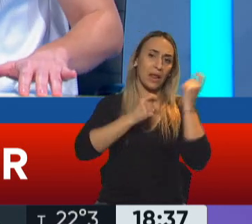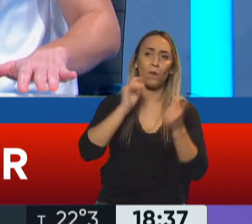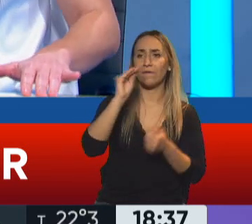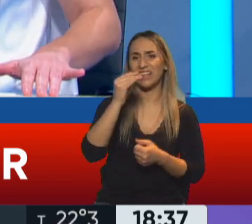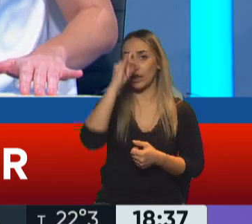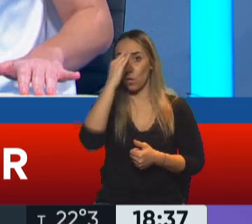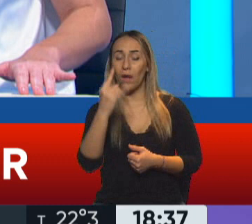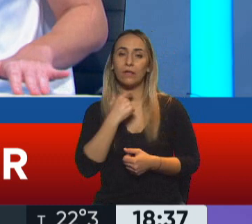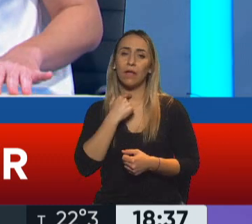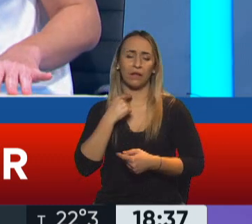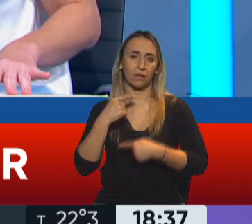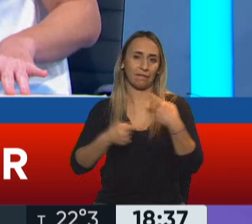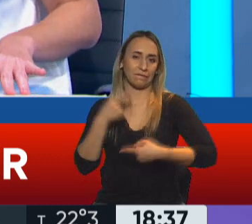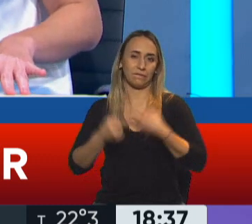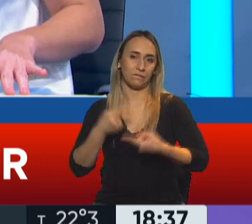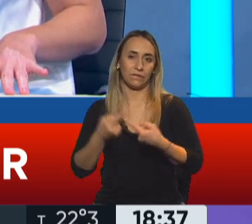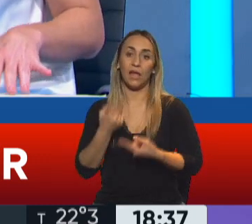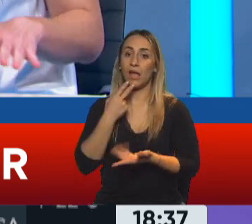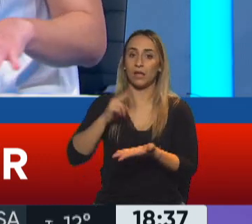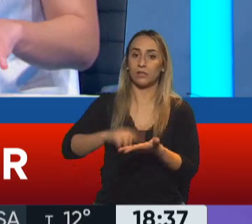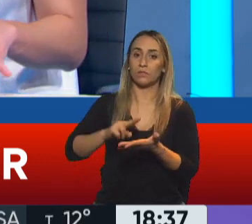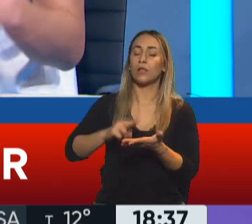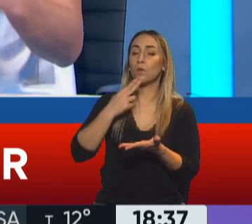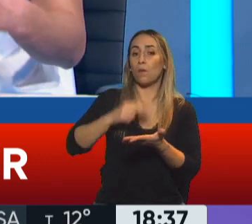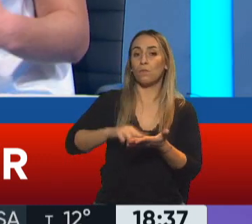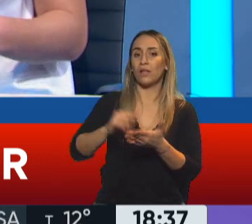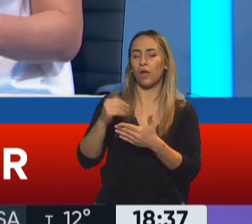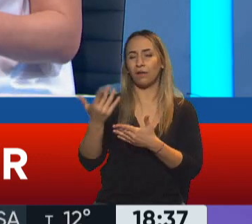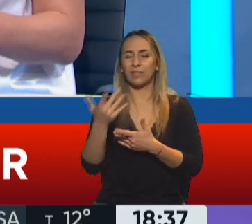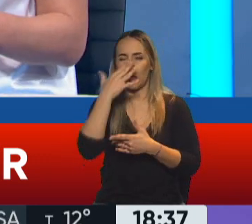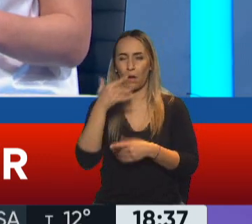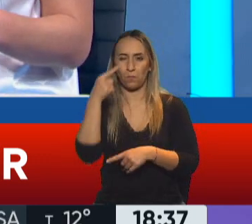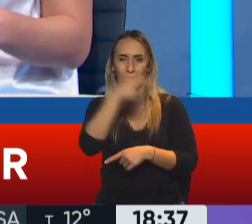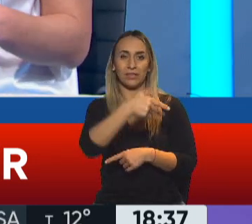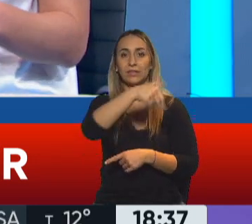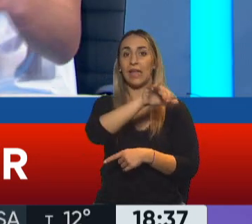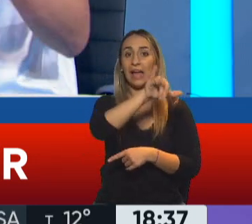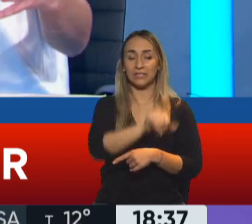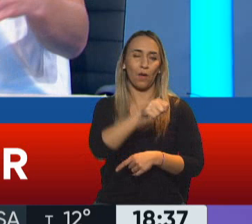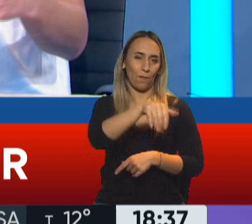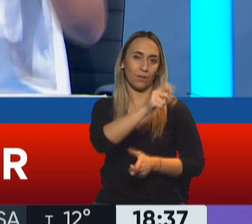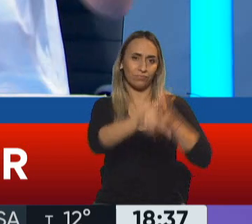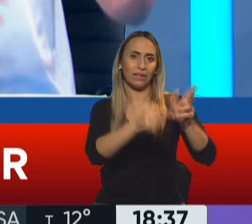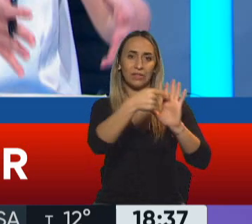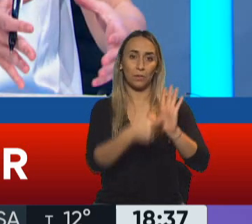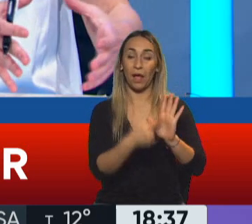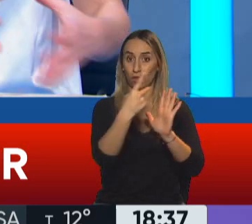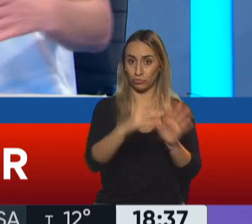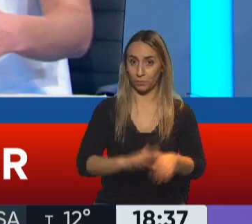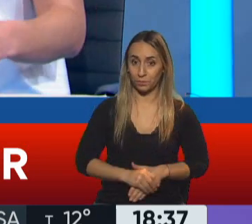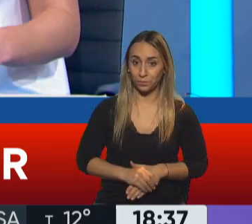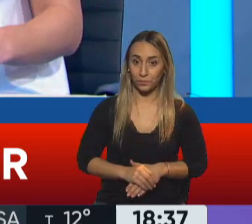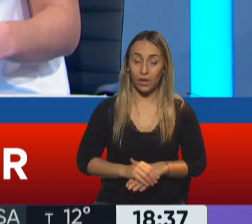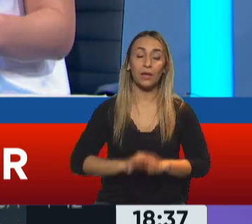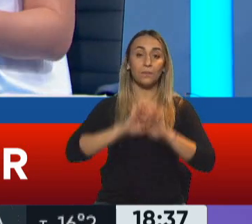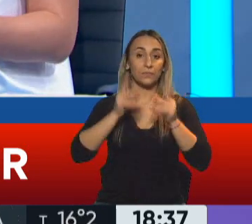tema de la reducción del arancel externo común. Ahora seguramente NASA nos va a profundizar sobre este tema, y dos puntos álgidos. Por un lado ese,